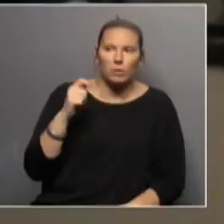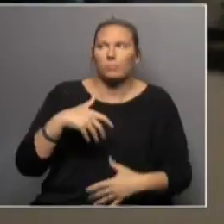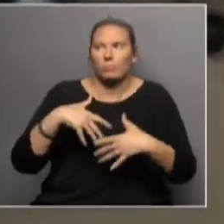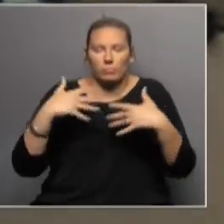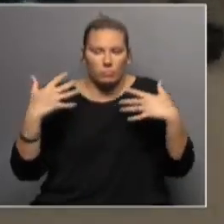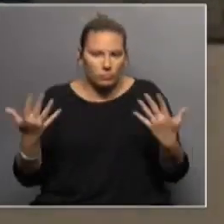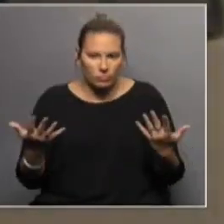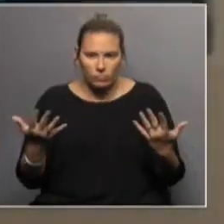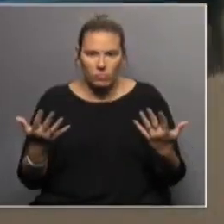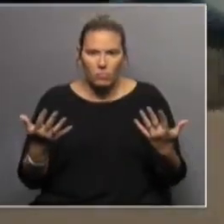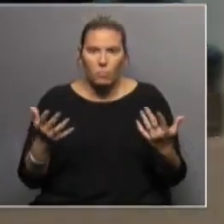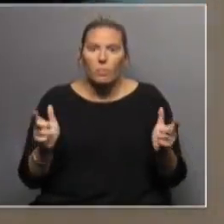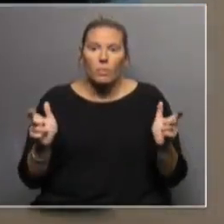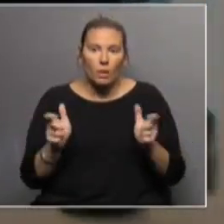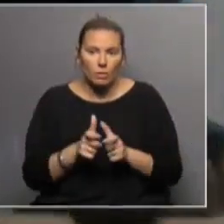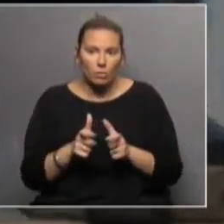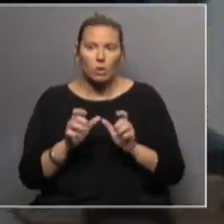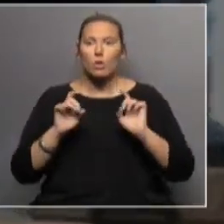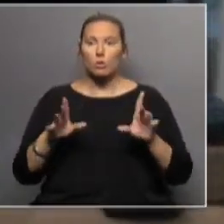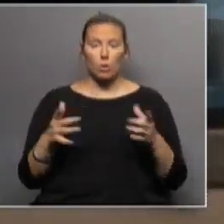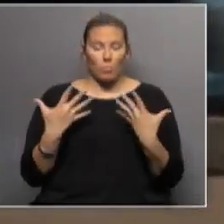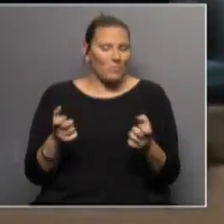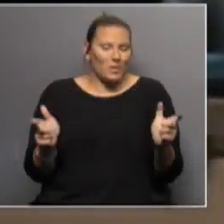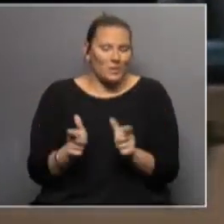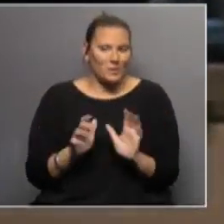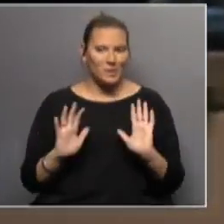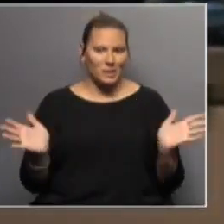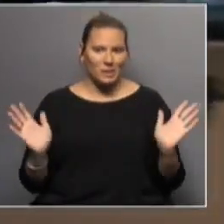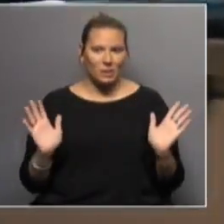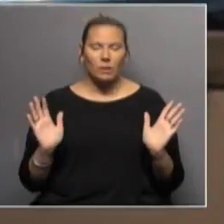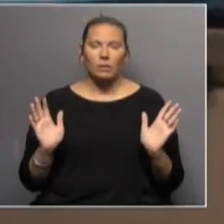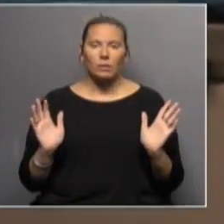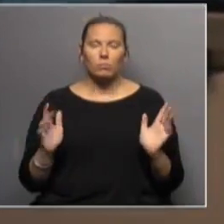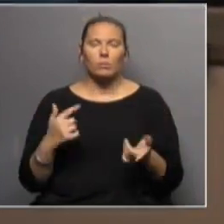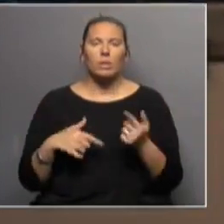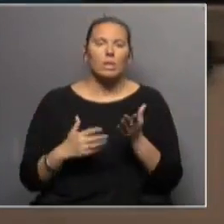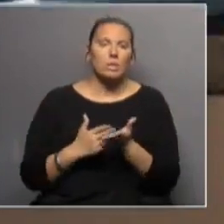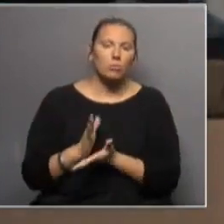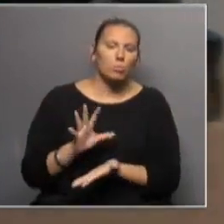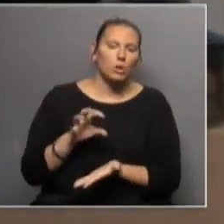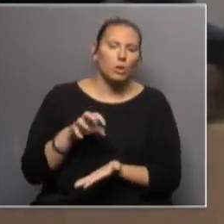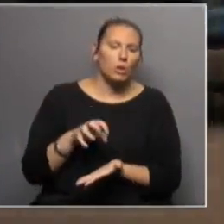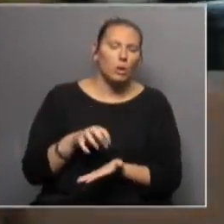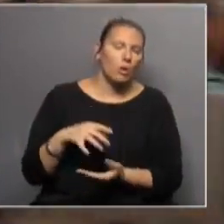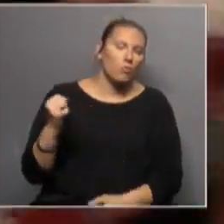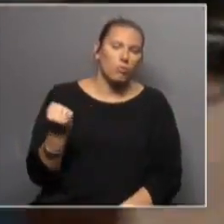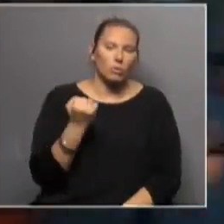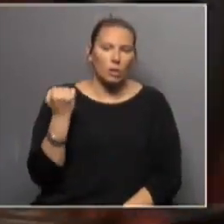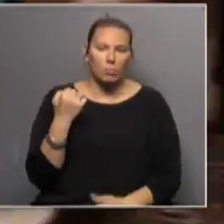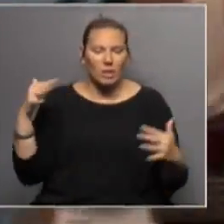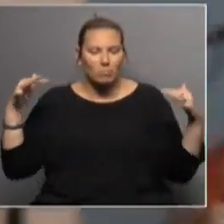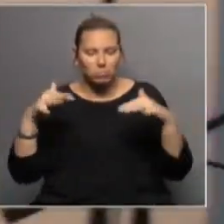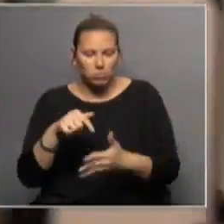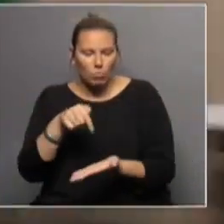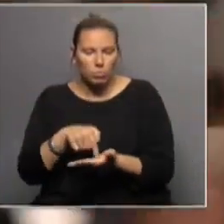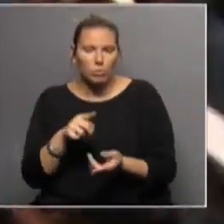yo, de todo, para reunirnos, por el simple hecho de reunirnos. Entonces siempre fue como el centro neurálgico de este grupo humano.